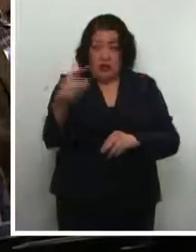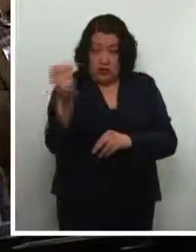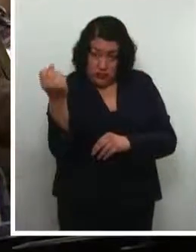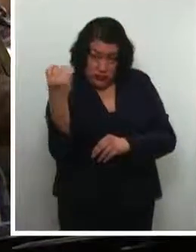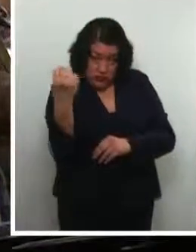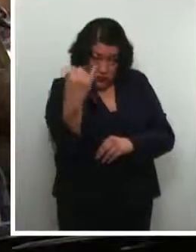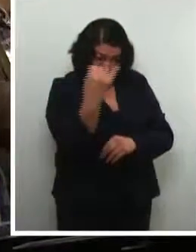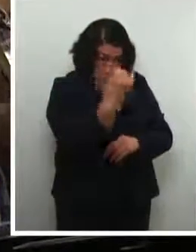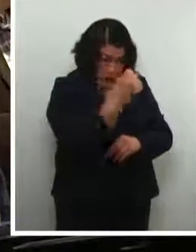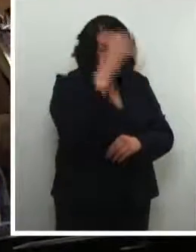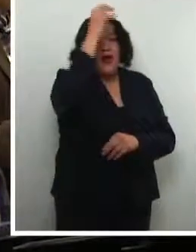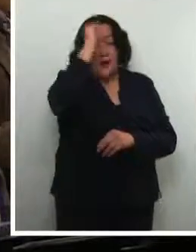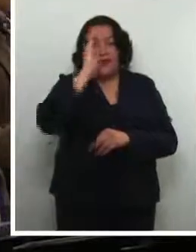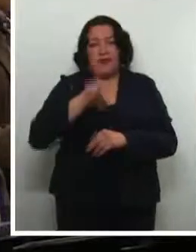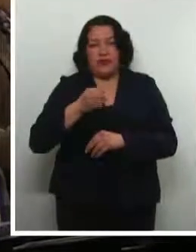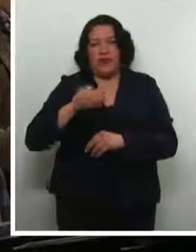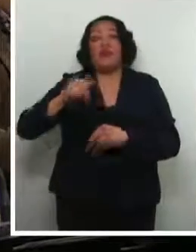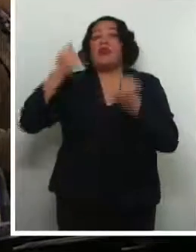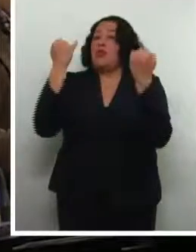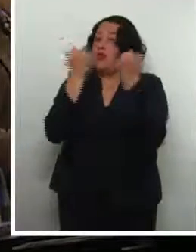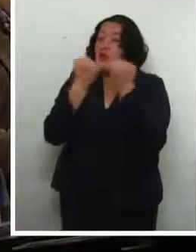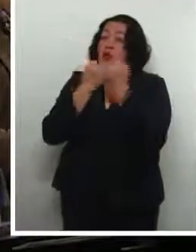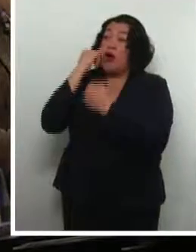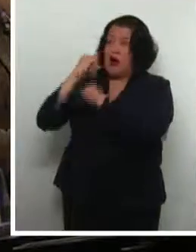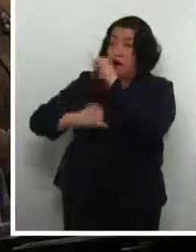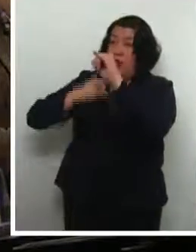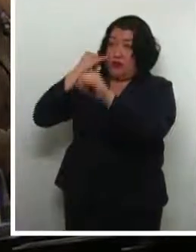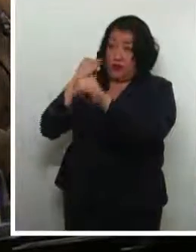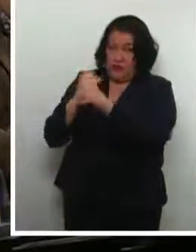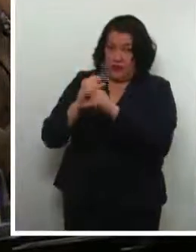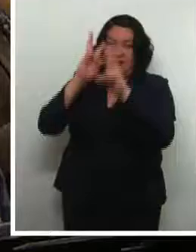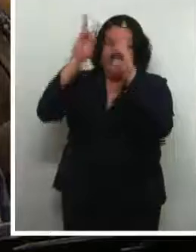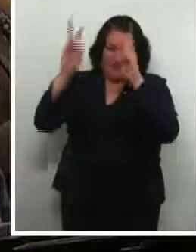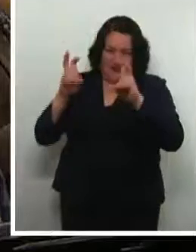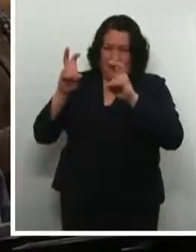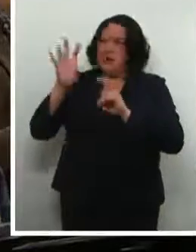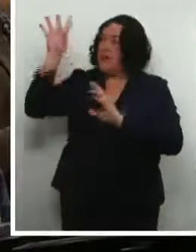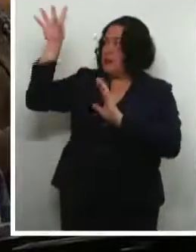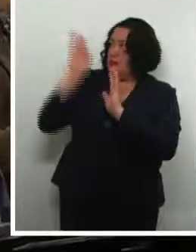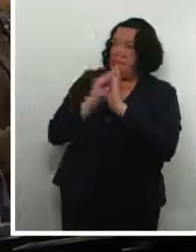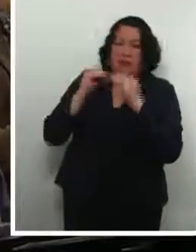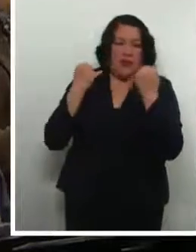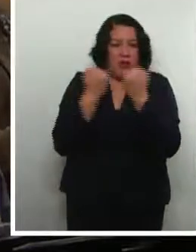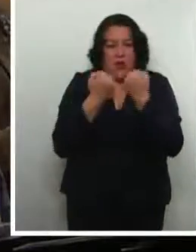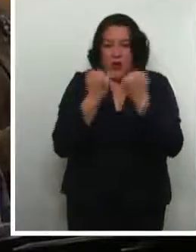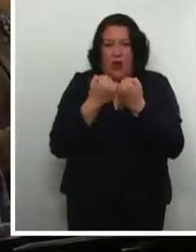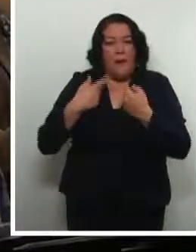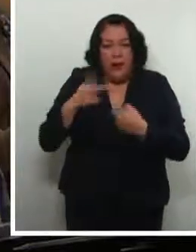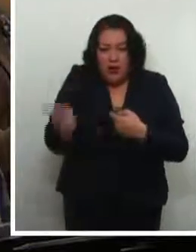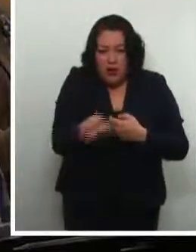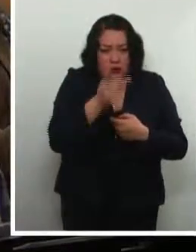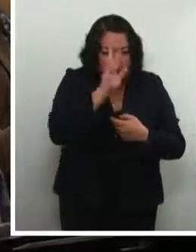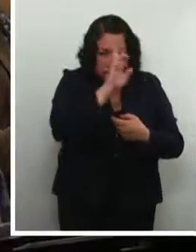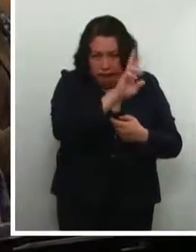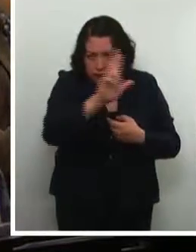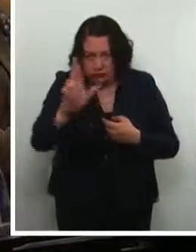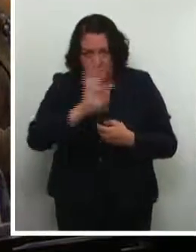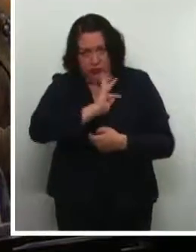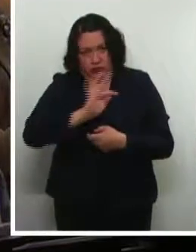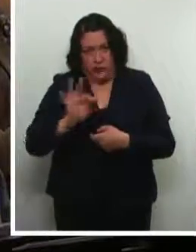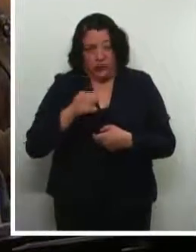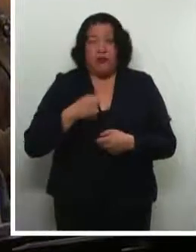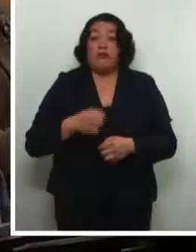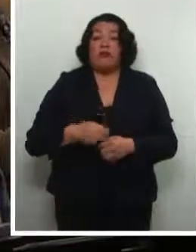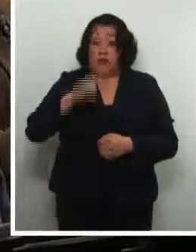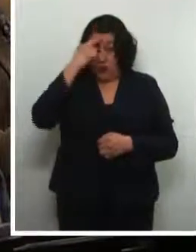con los tratados e instrumentos internacionales en la materia en los términos establecidos por esta Constitución. Las